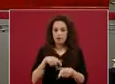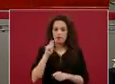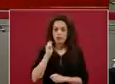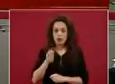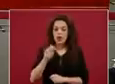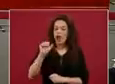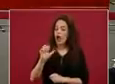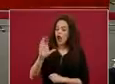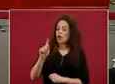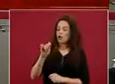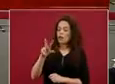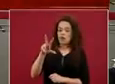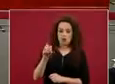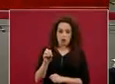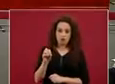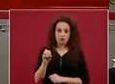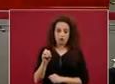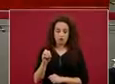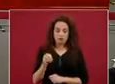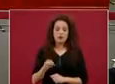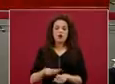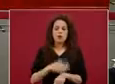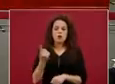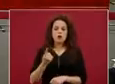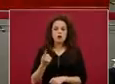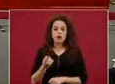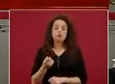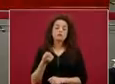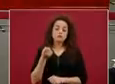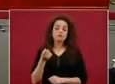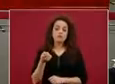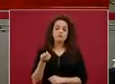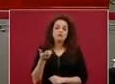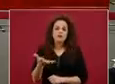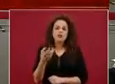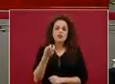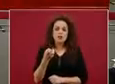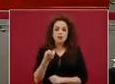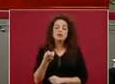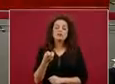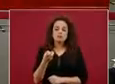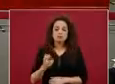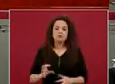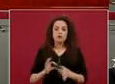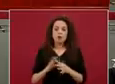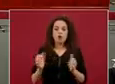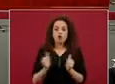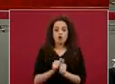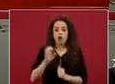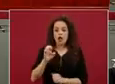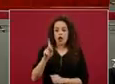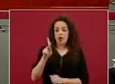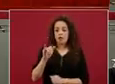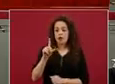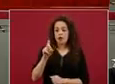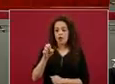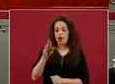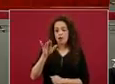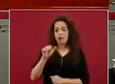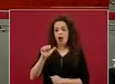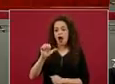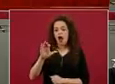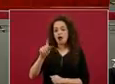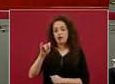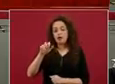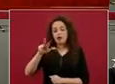activos estimados. Decimos casos activos porque representan precisamente a la epidemia activa en México. Son las personas que